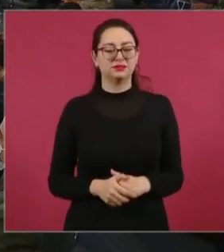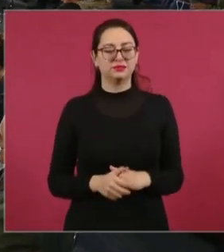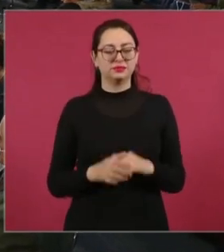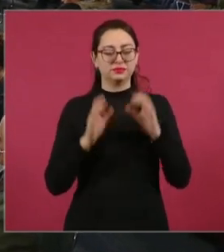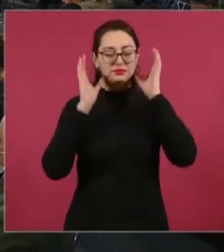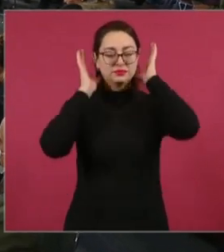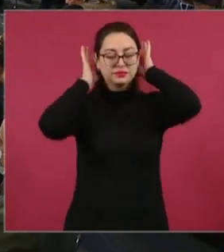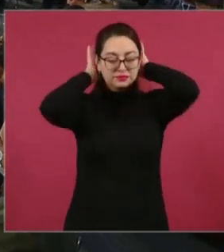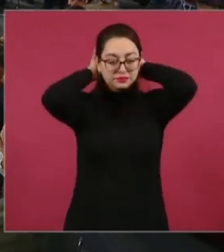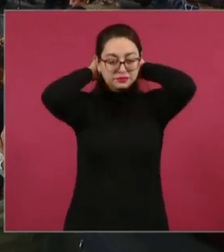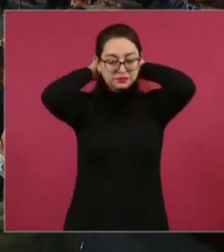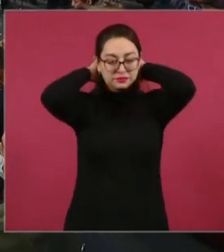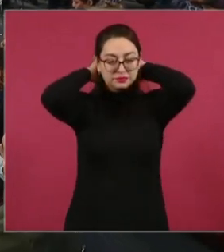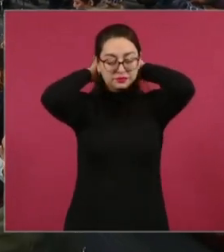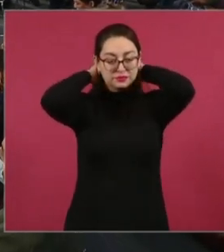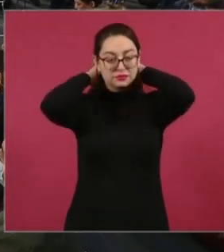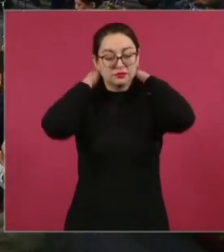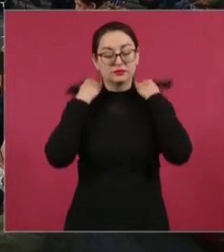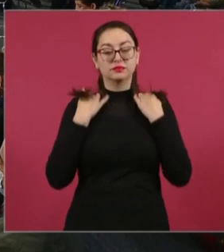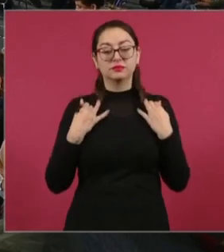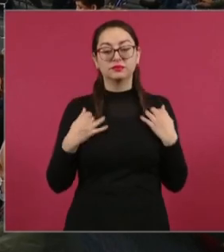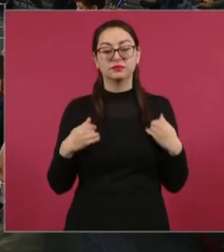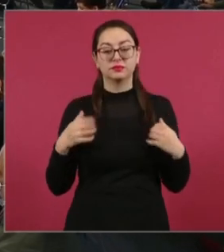Ah, sí, aquí está lo del juez.